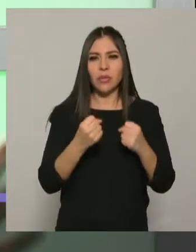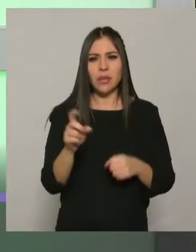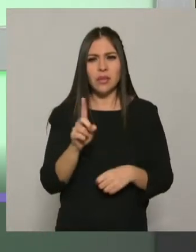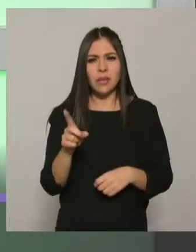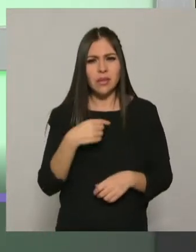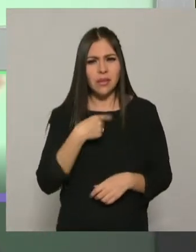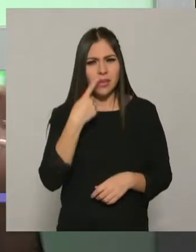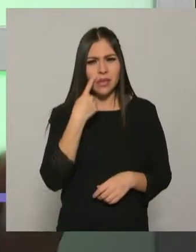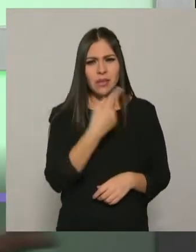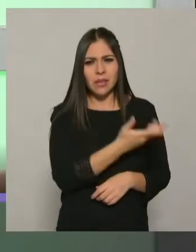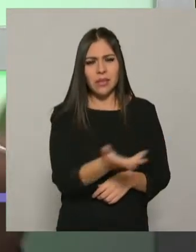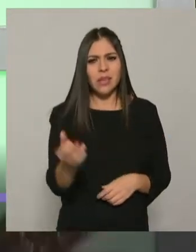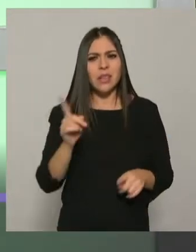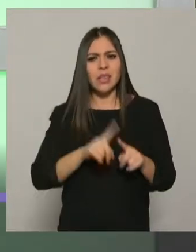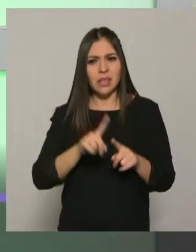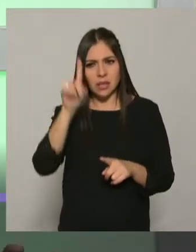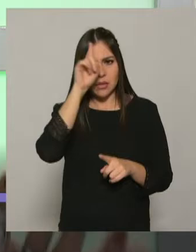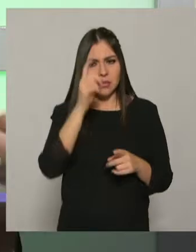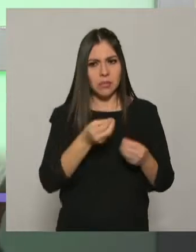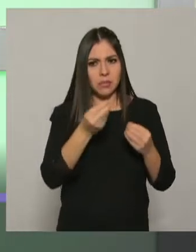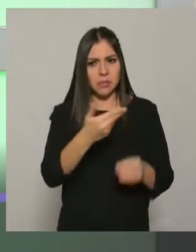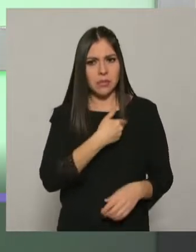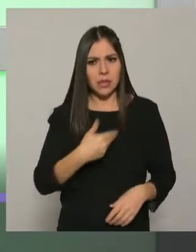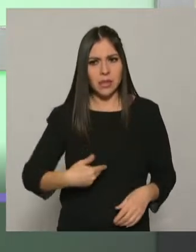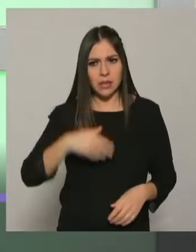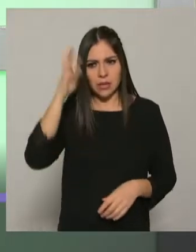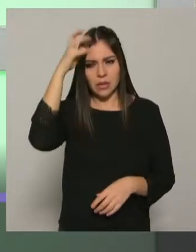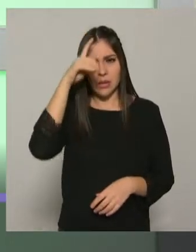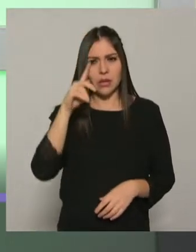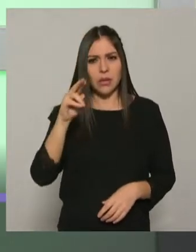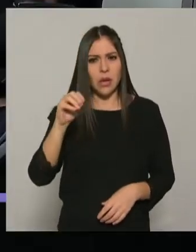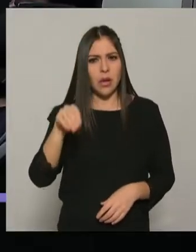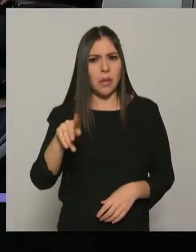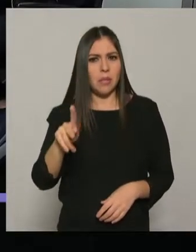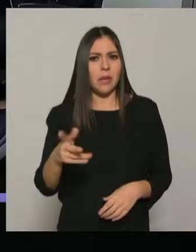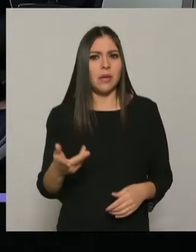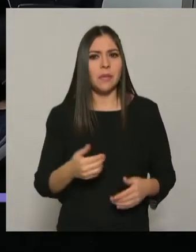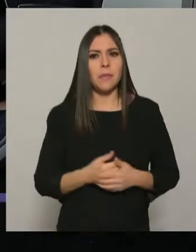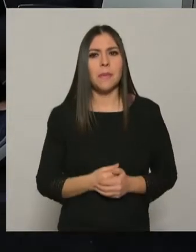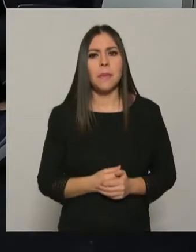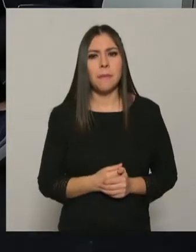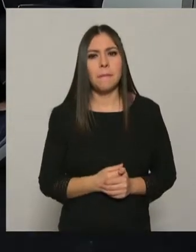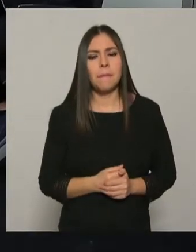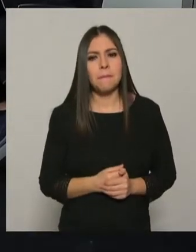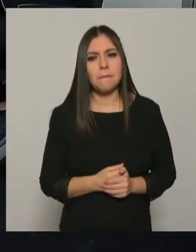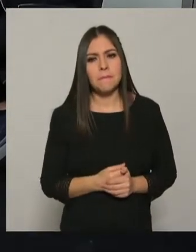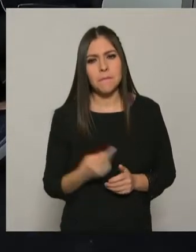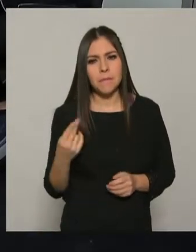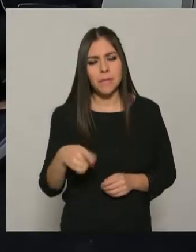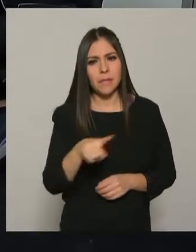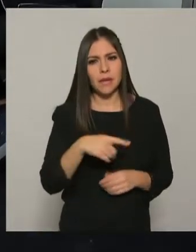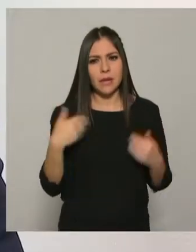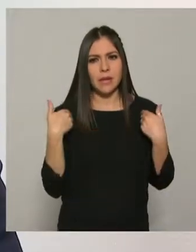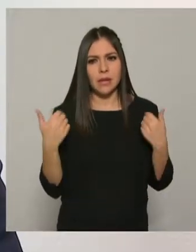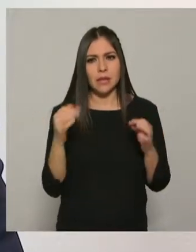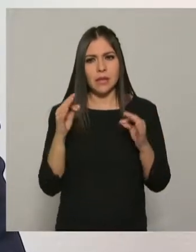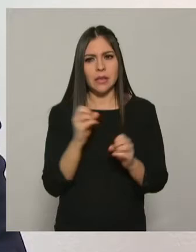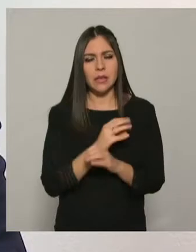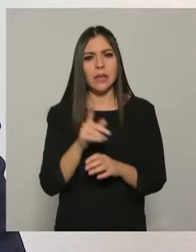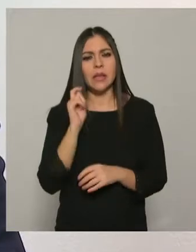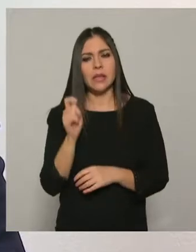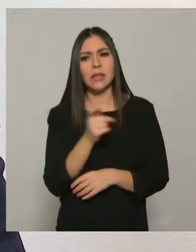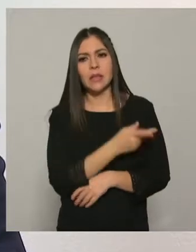los veo digo, estos cuates están asesorados por Trump. Creo que algo que deberíamos de dejar muy claro es la posibilidad que tengan los niños y las